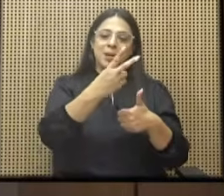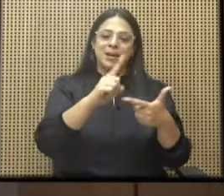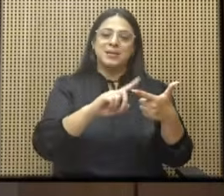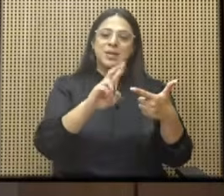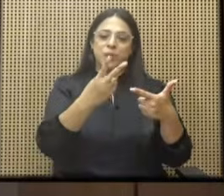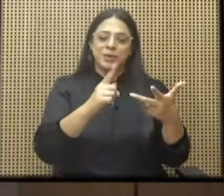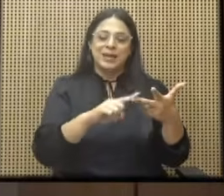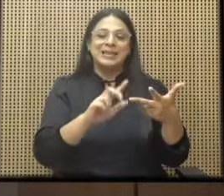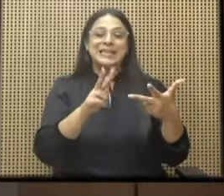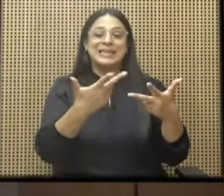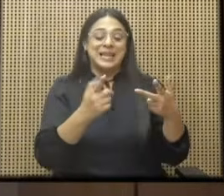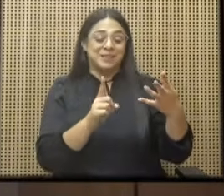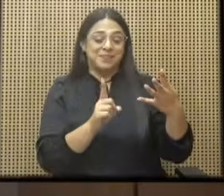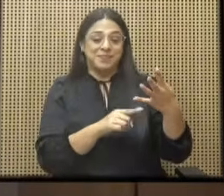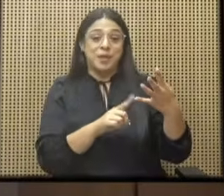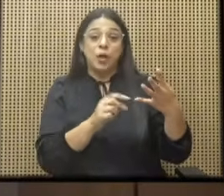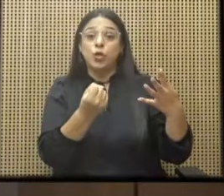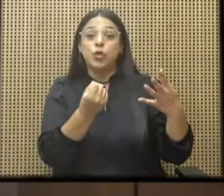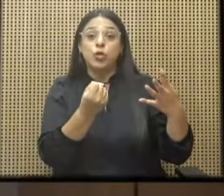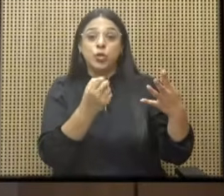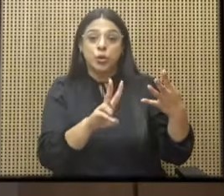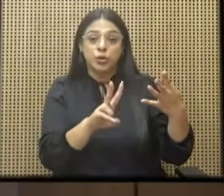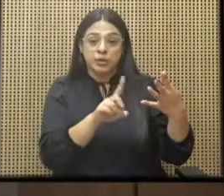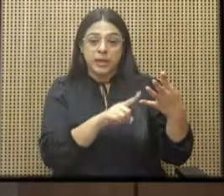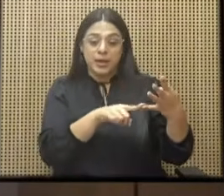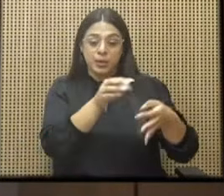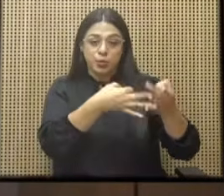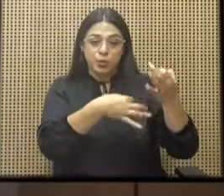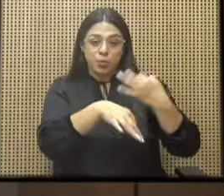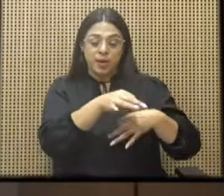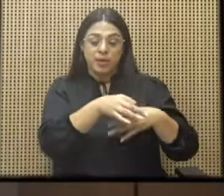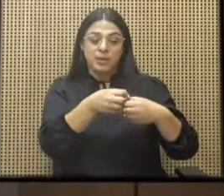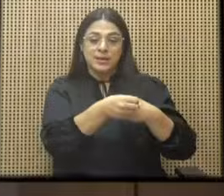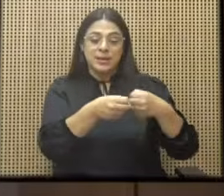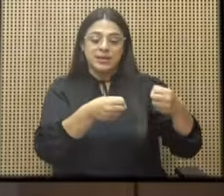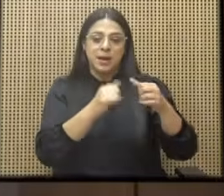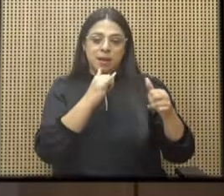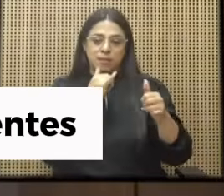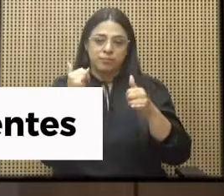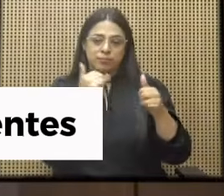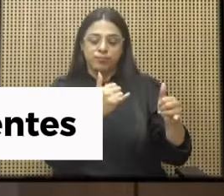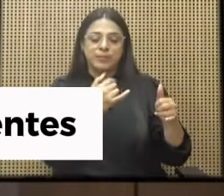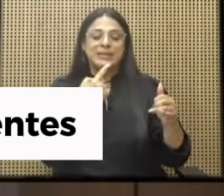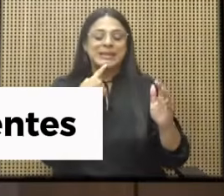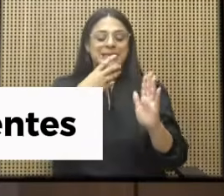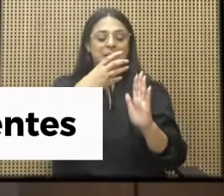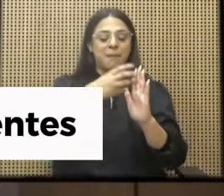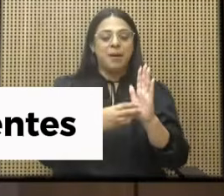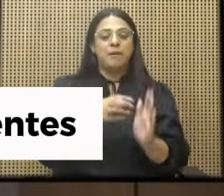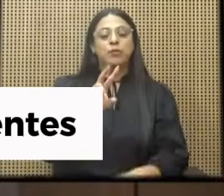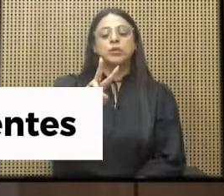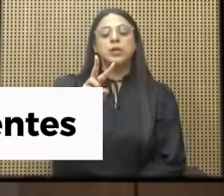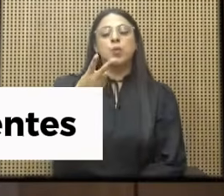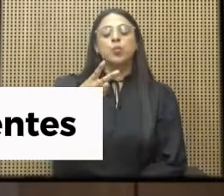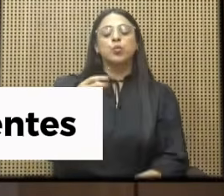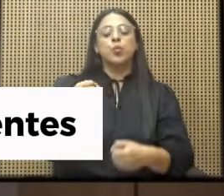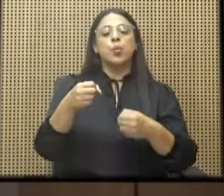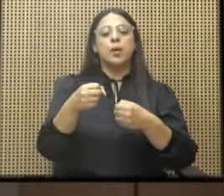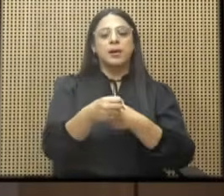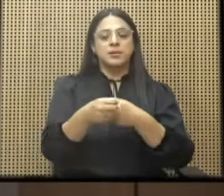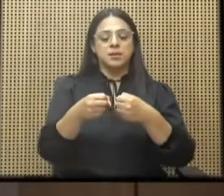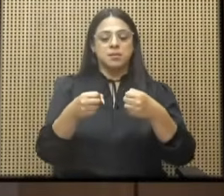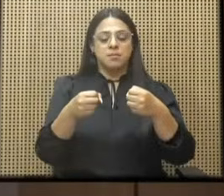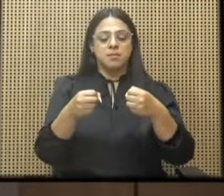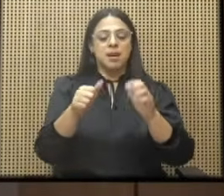Sala Constitucional. 12. Y dice el párrafo segundo, la Asamblea deberá escoger a los